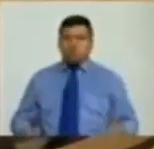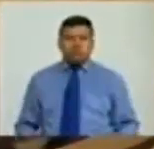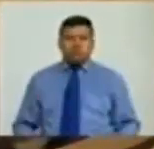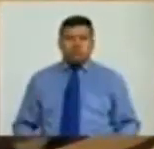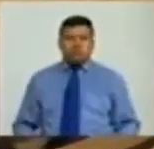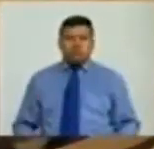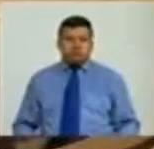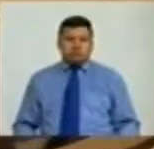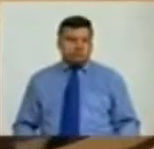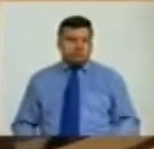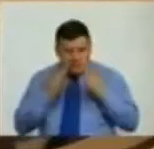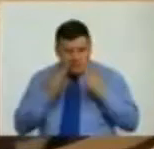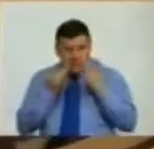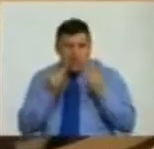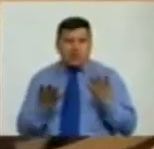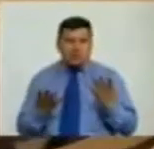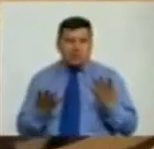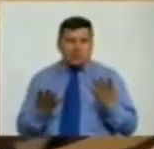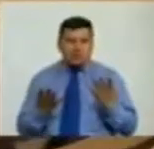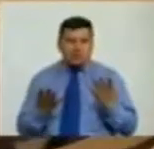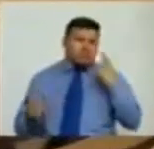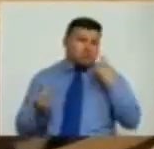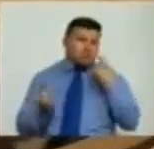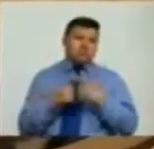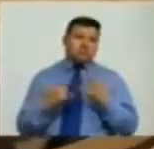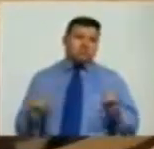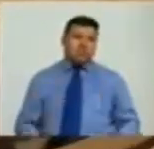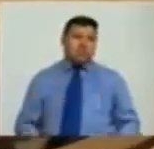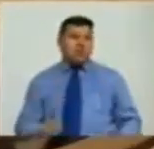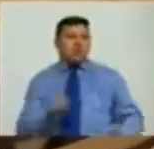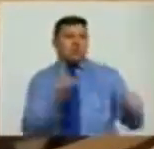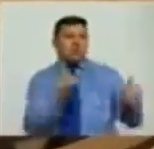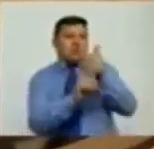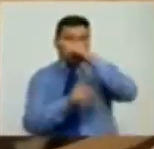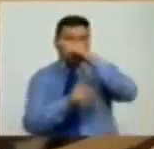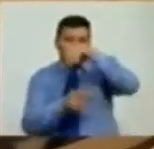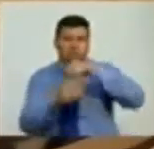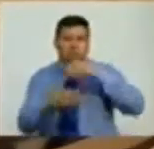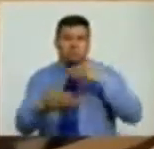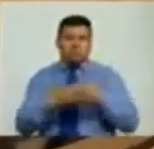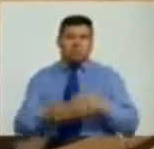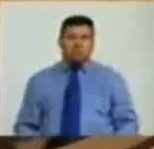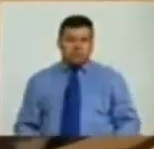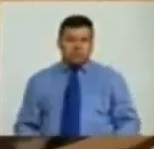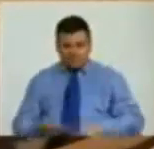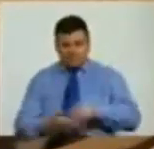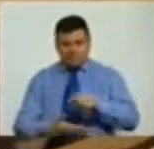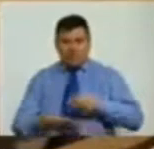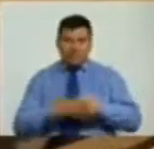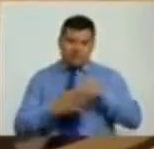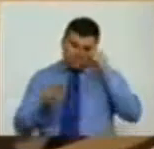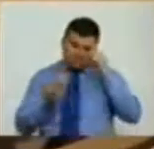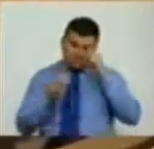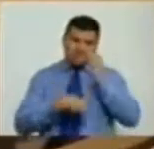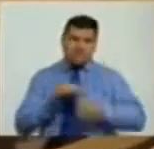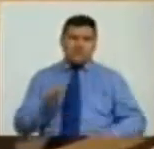a una organización terrorista a fin de lograr arrebatarle una firma en el acuerdo